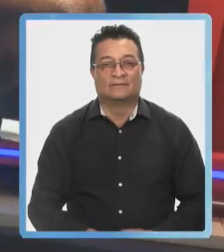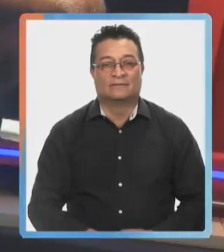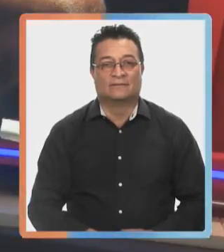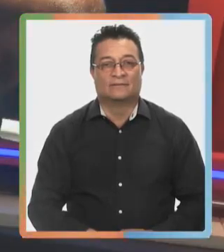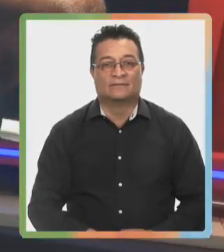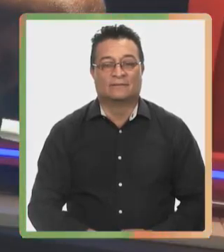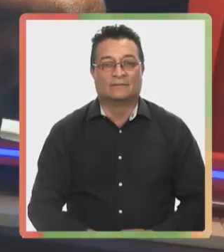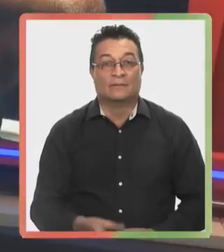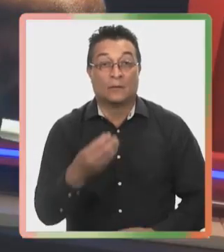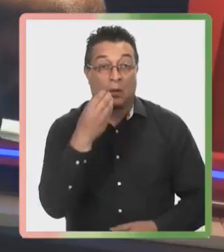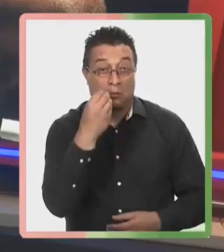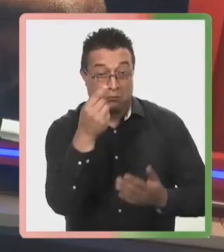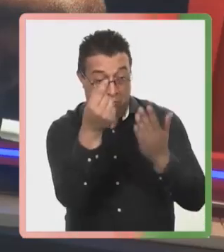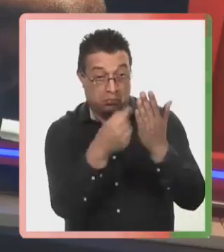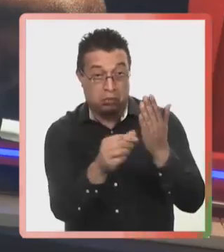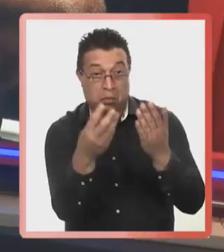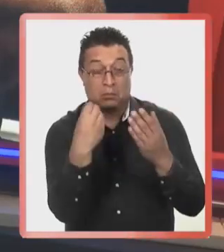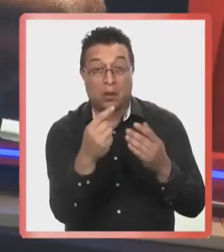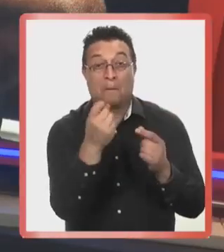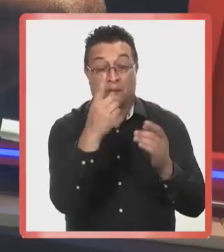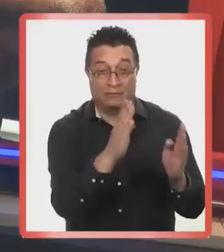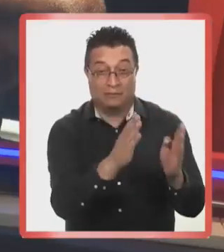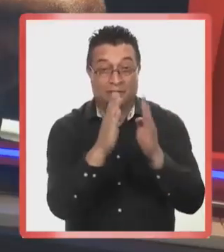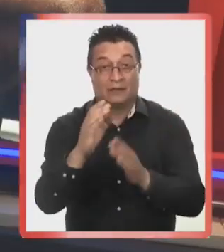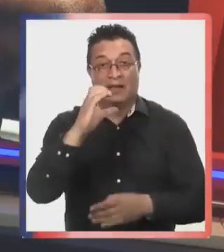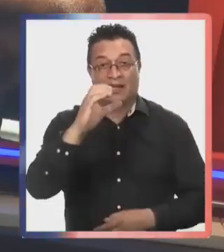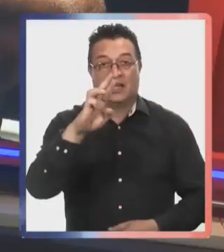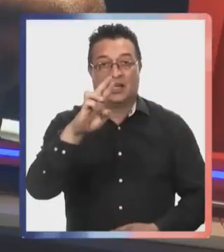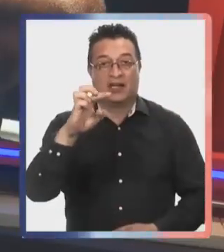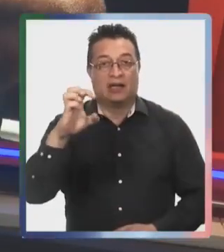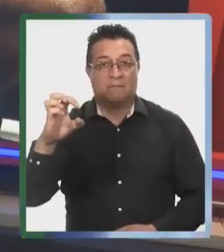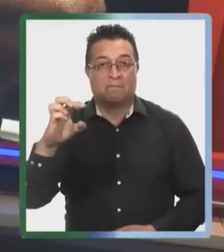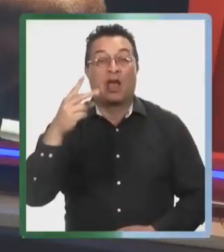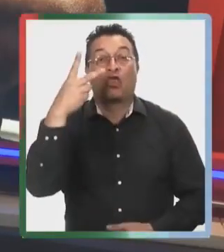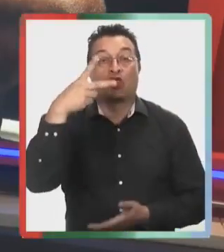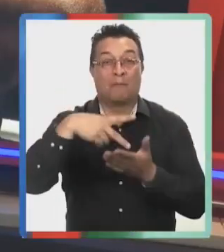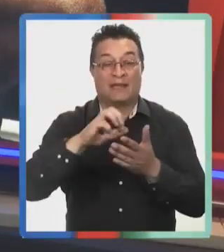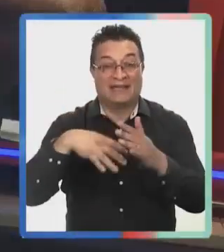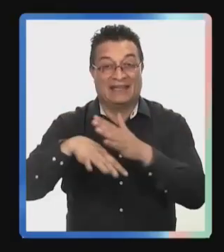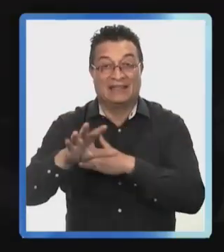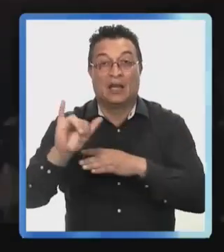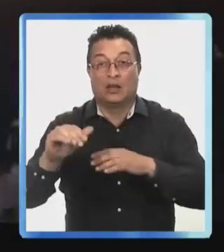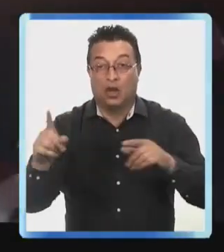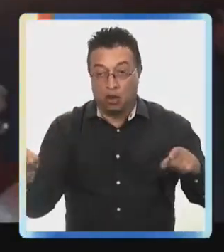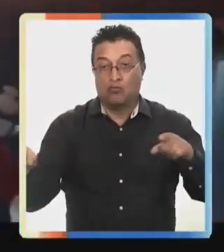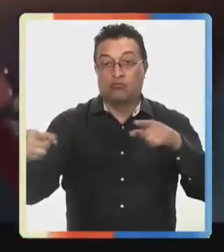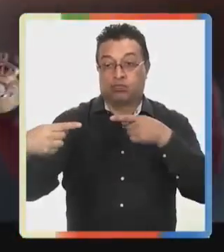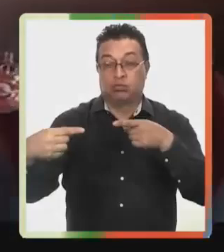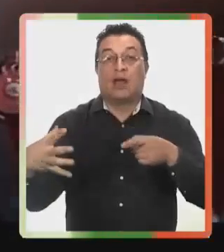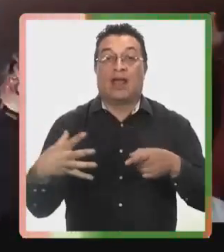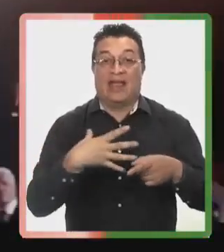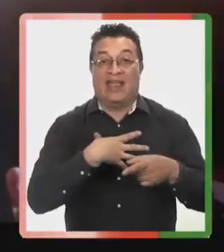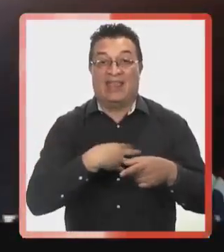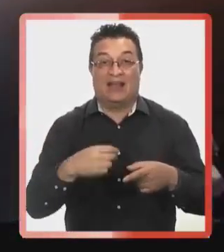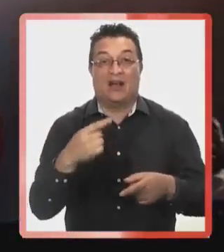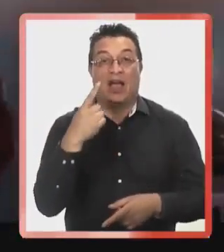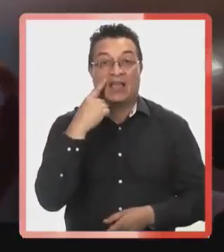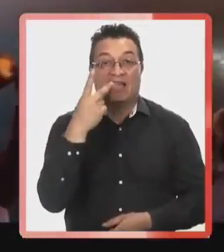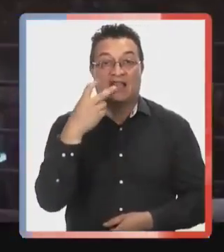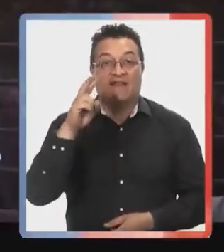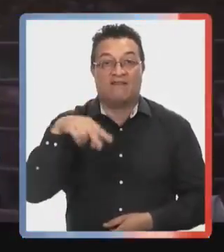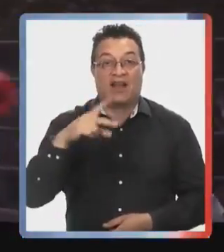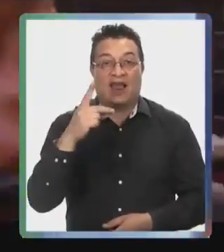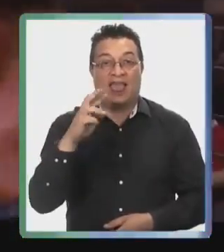Ante la buena recepción que tuvo la primera parte de Creed el año 2015 y el épico enfrentamiento contra el hijo de Iván Drago en la secuela